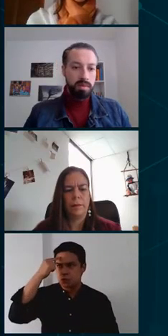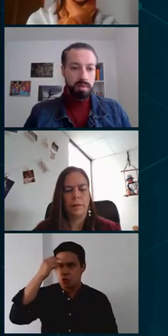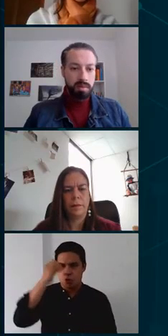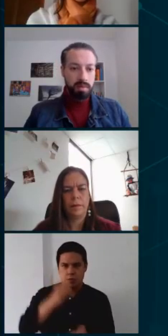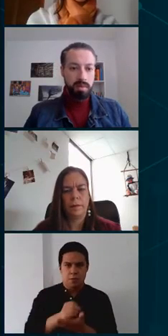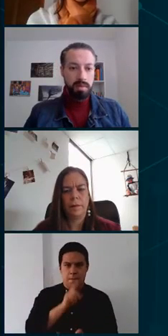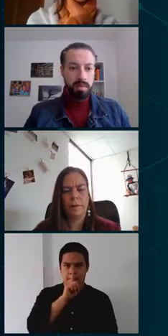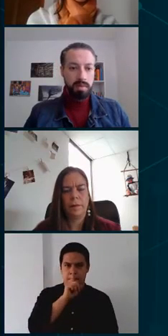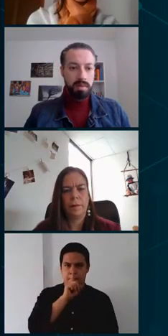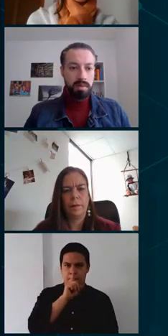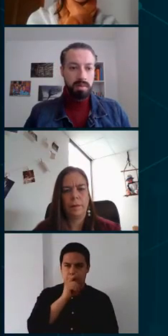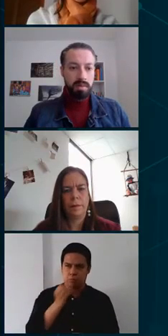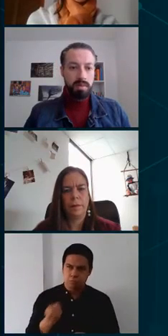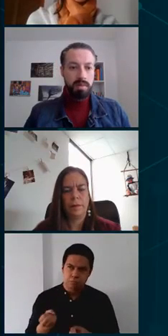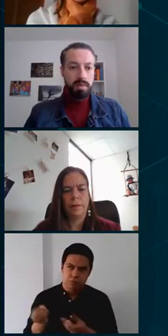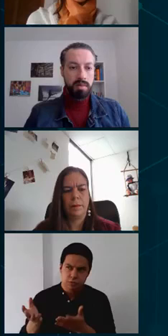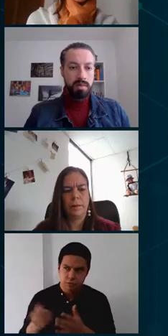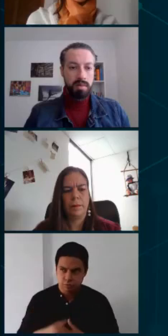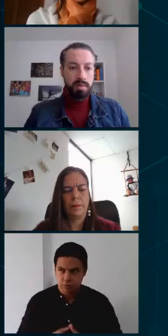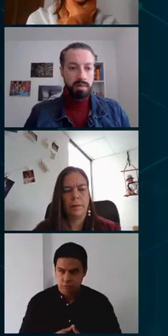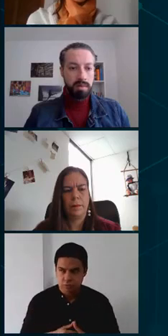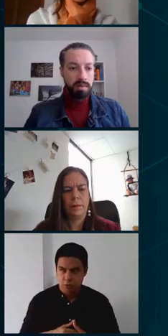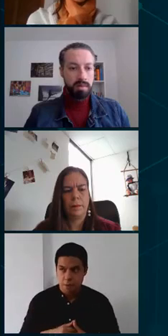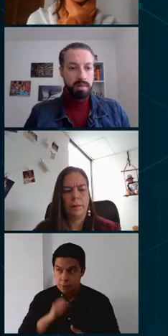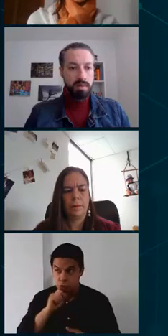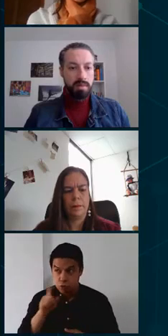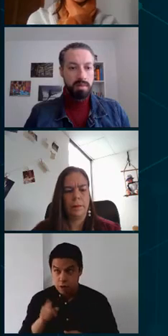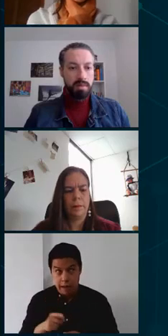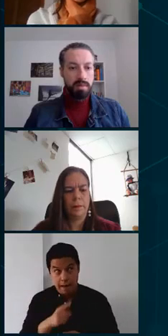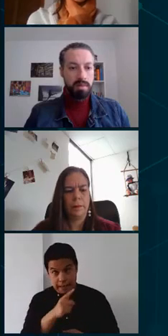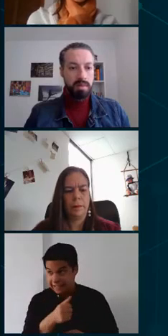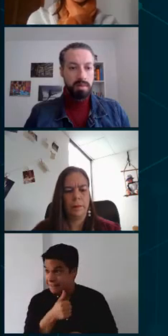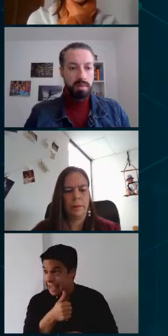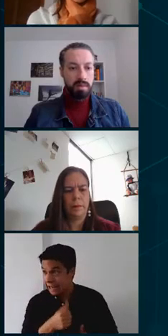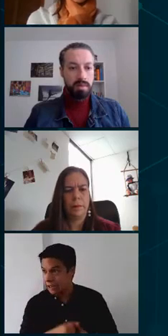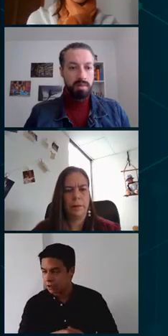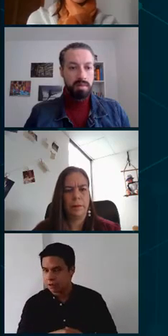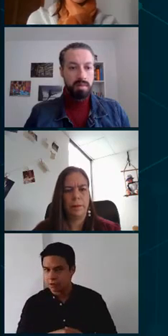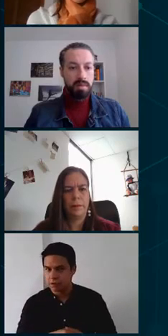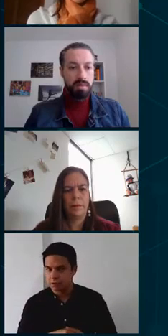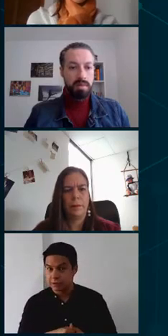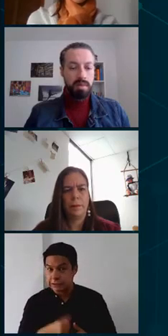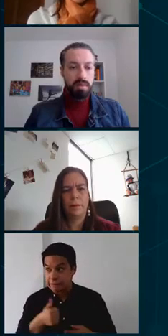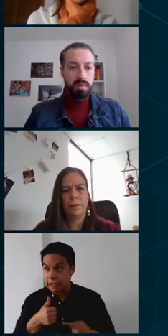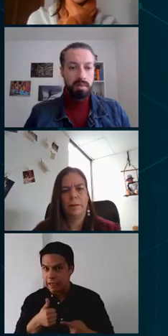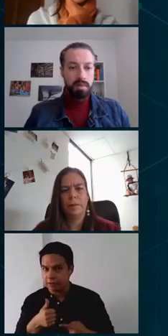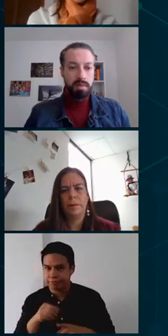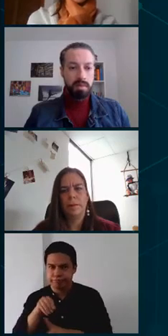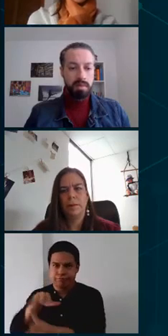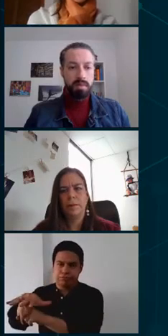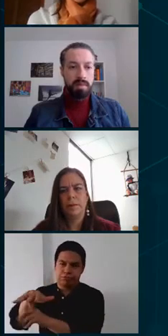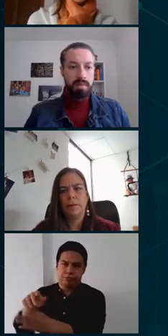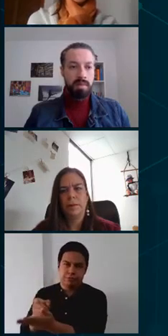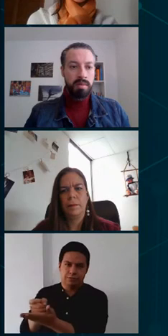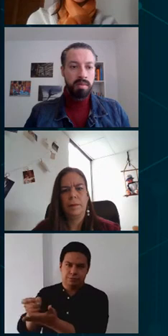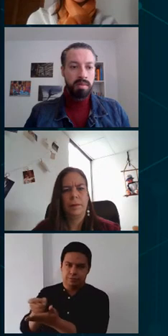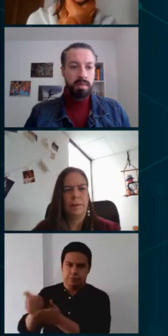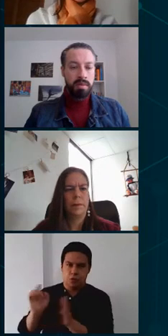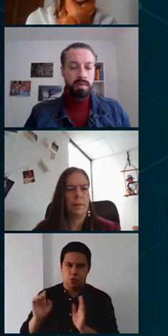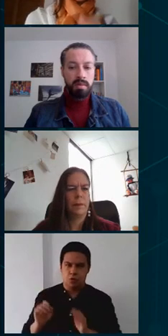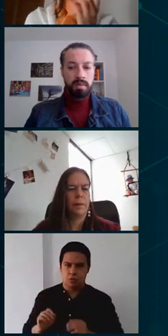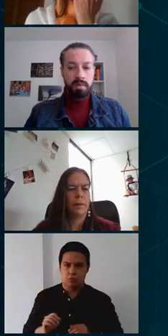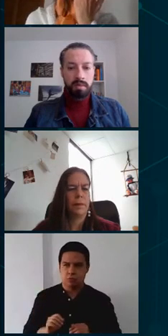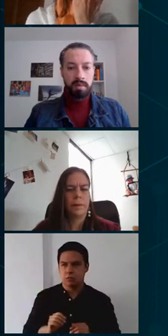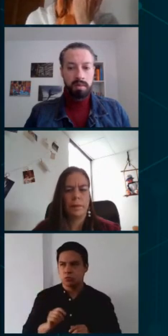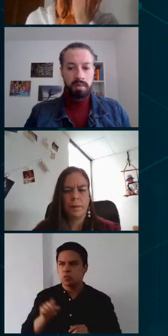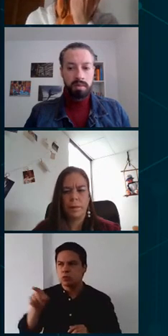el botoncito si te parece bien ahí, ¿cierto? Que está muy bien ahí. No, es dejarlo que él interactúe y sacar lo mayor posible de eso que vemos